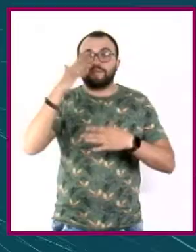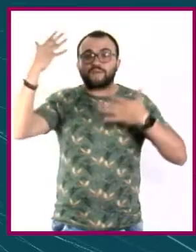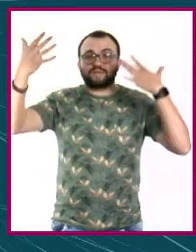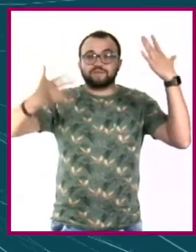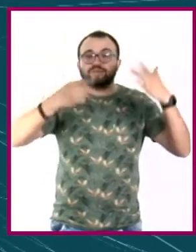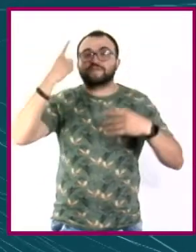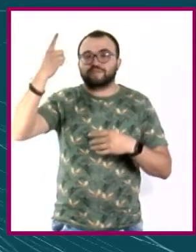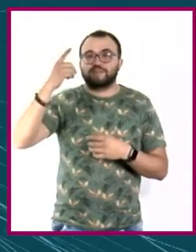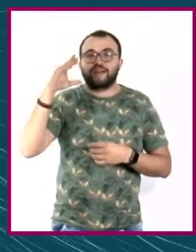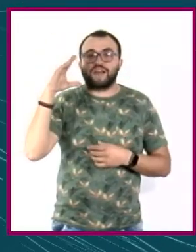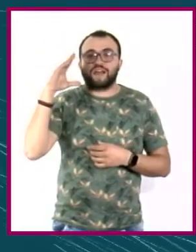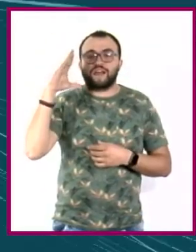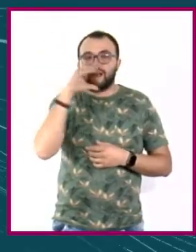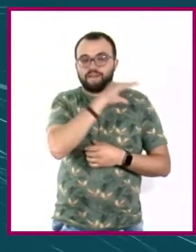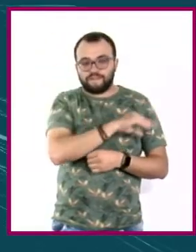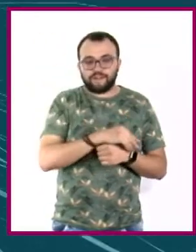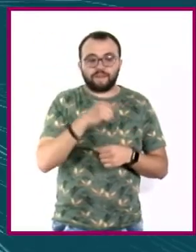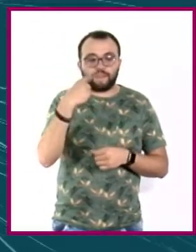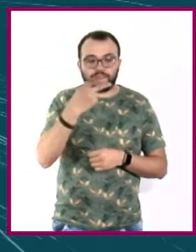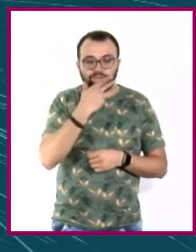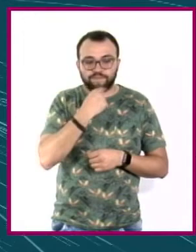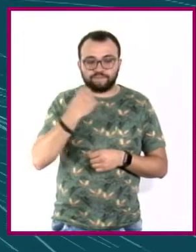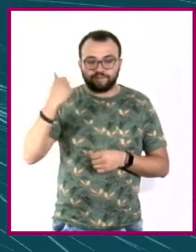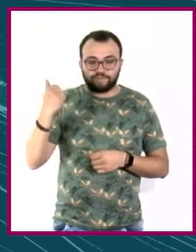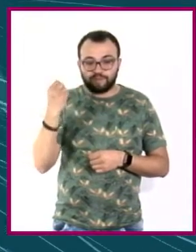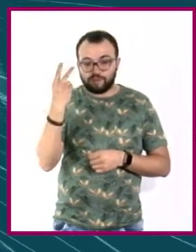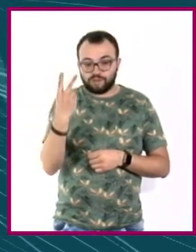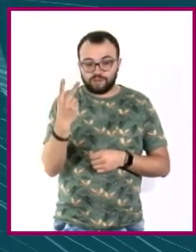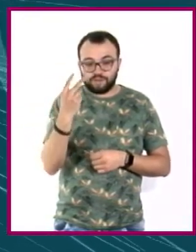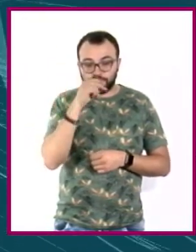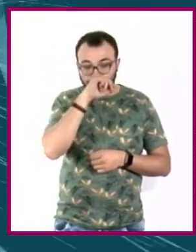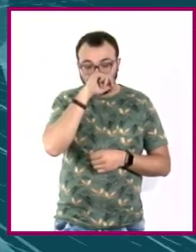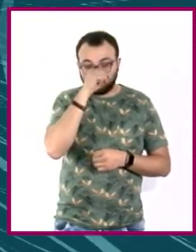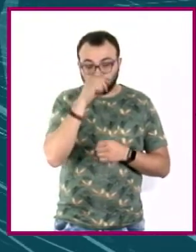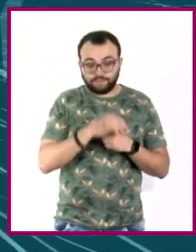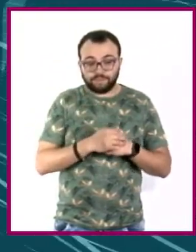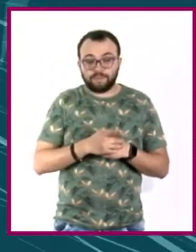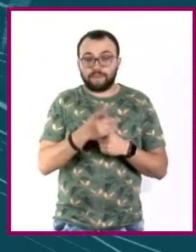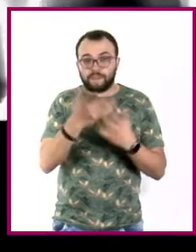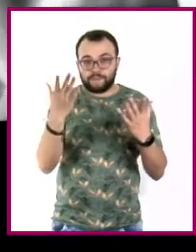África. Jack Goldstone y Herbert Gintis emplean la